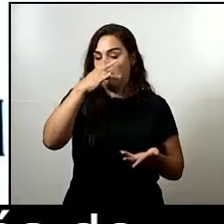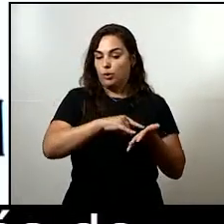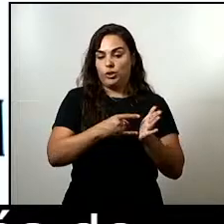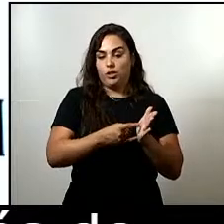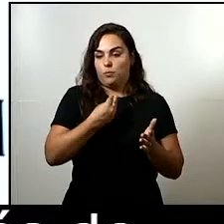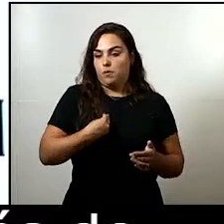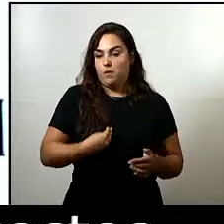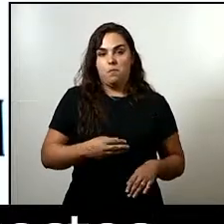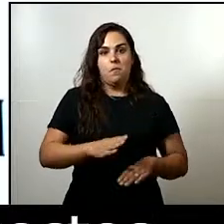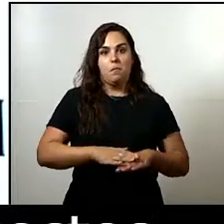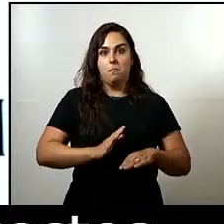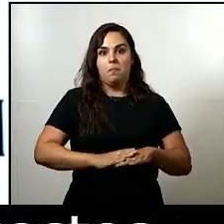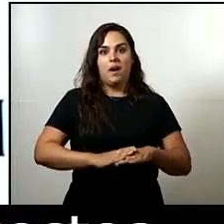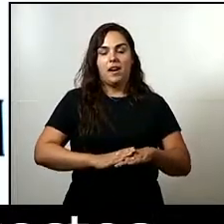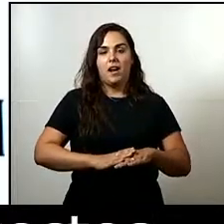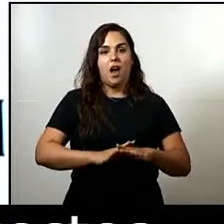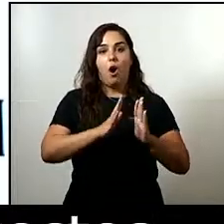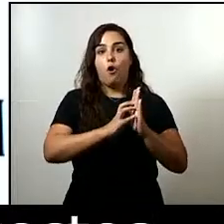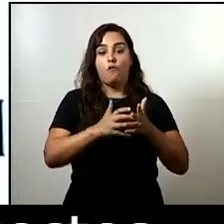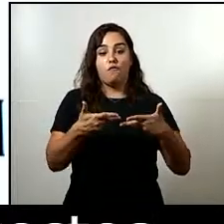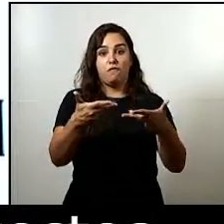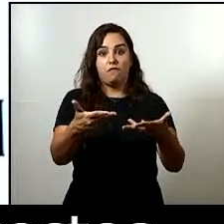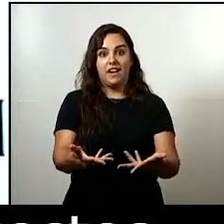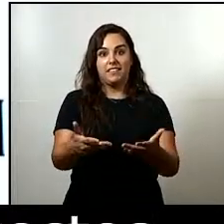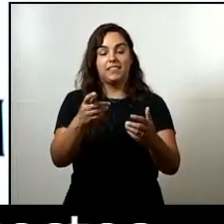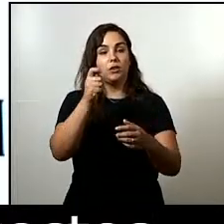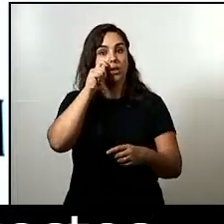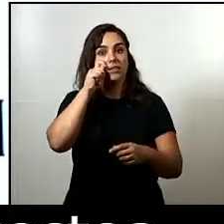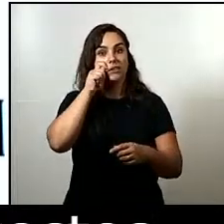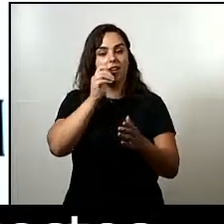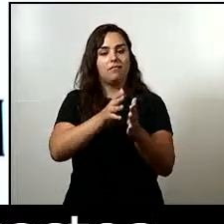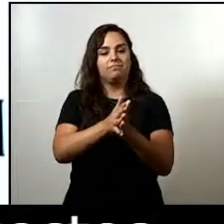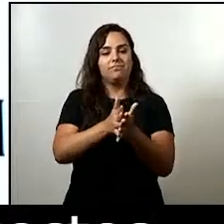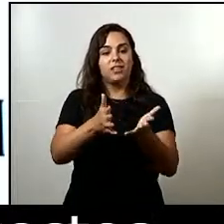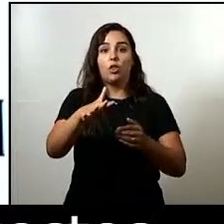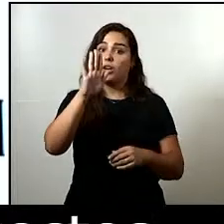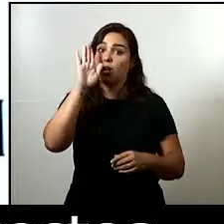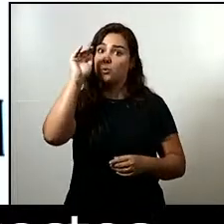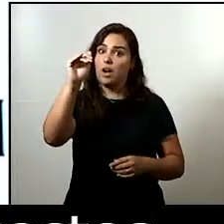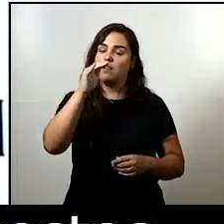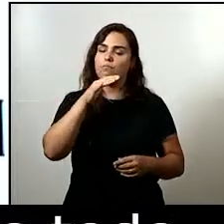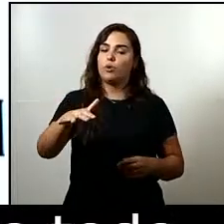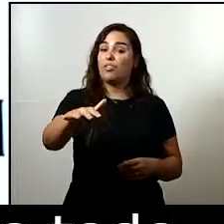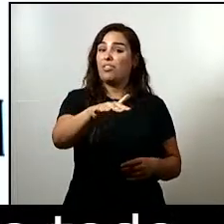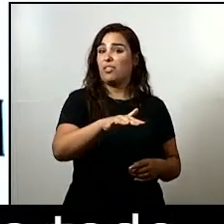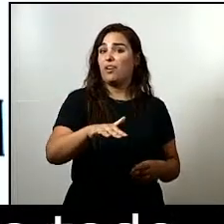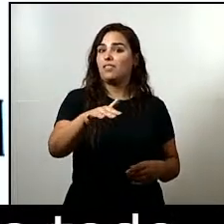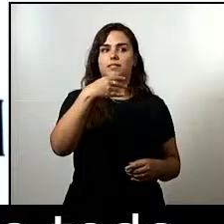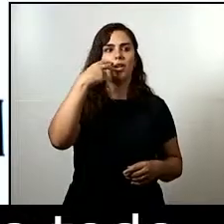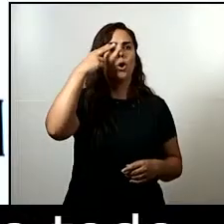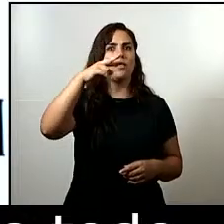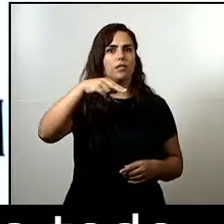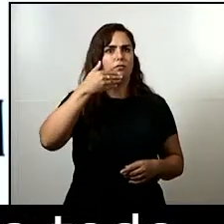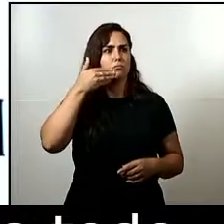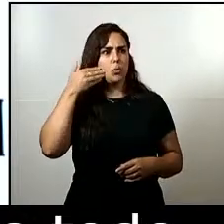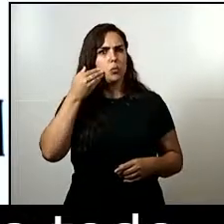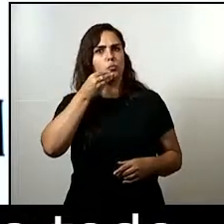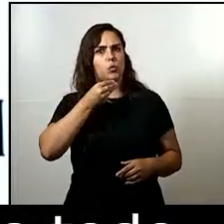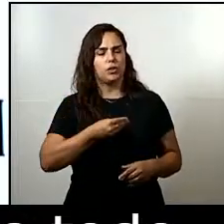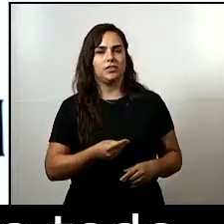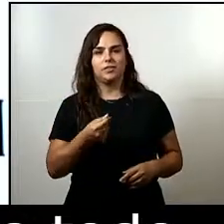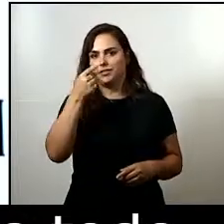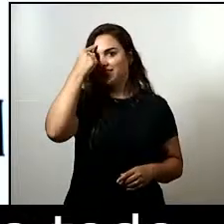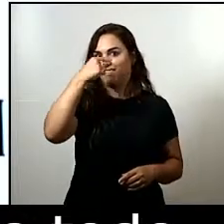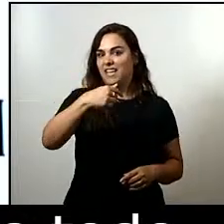para revitalizar la oferta turística en zonas rurales, sobre todo en yacimientos que tienen reconocido prestigio. Como